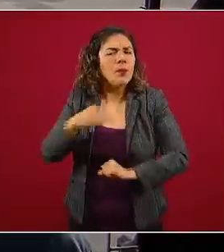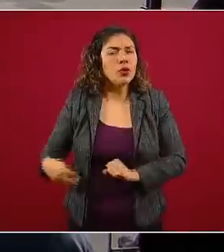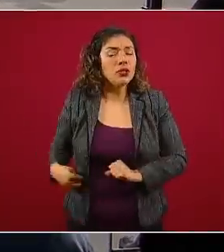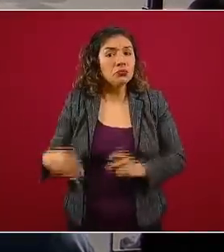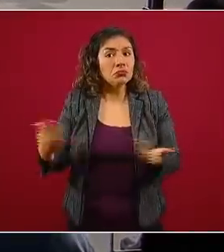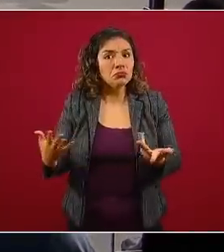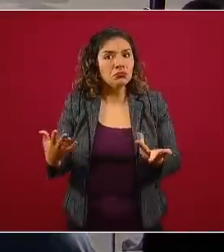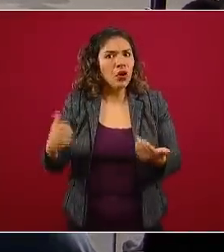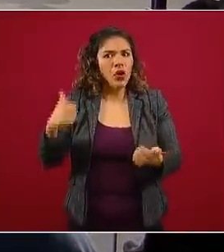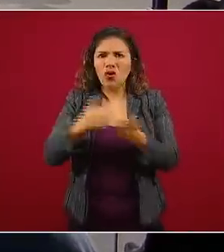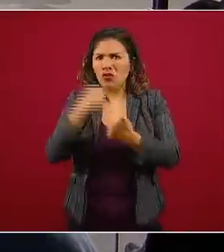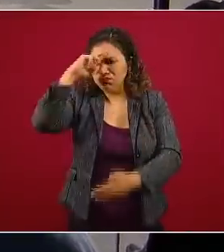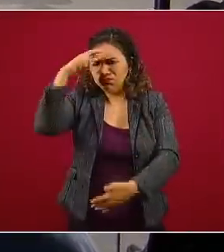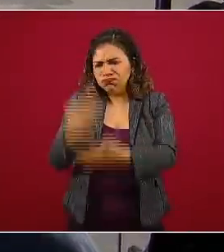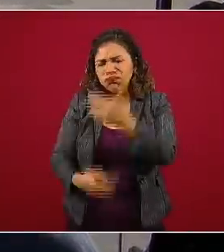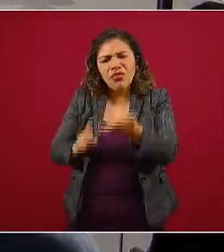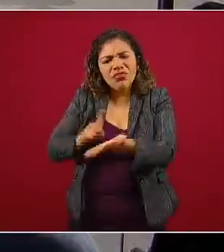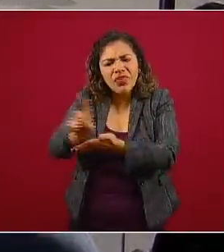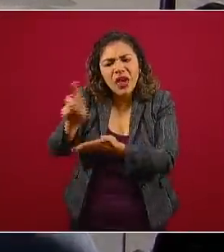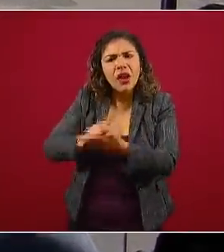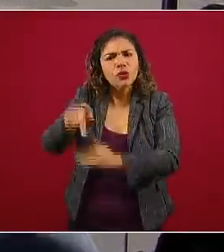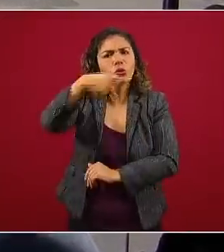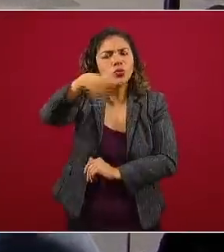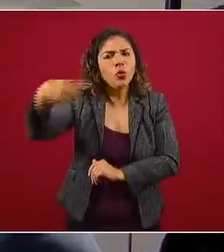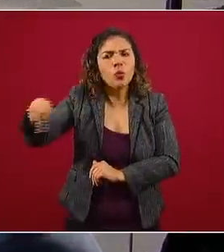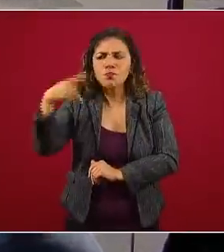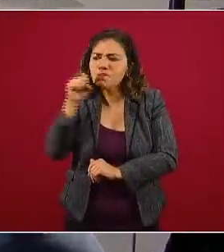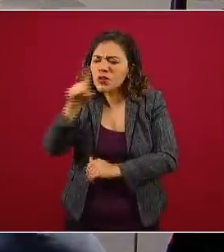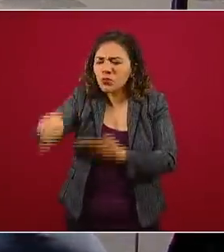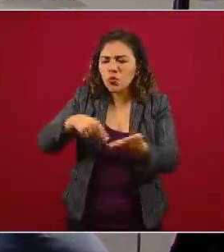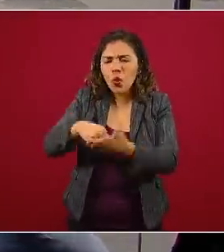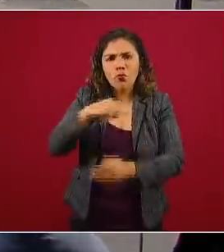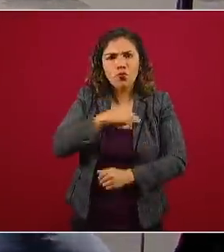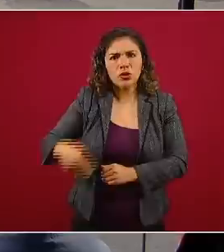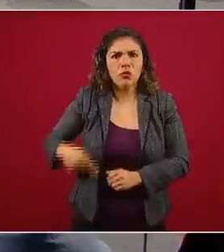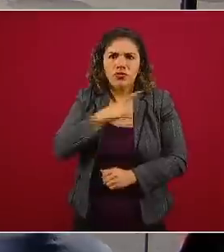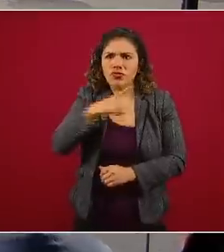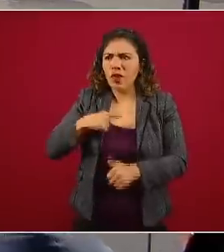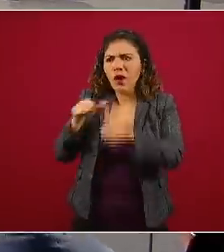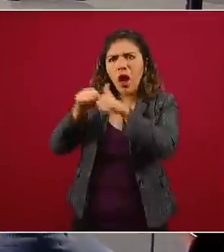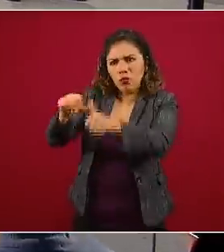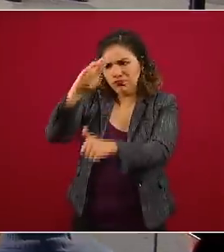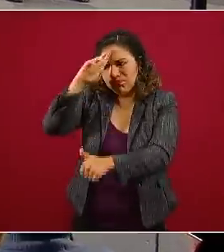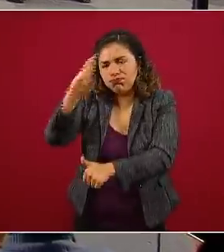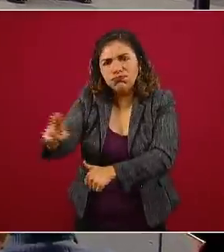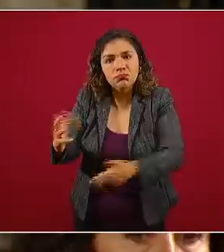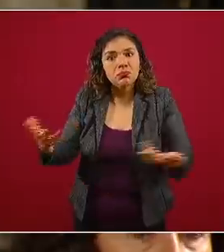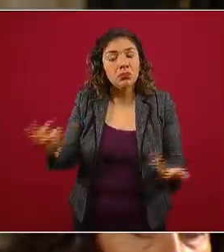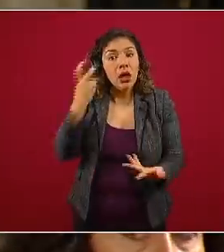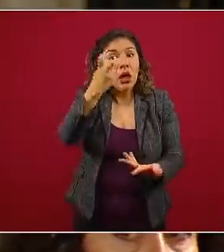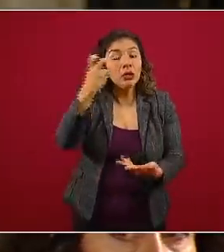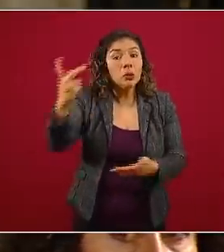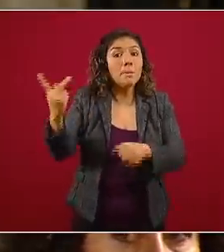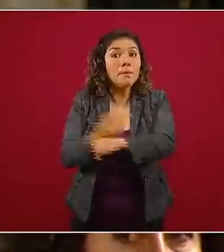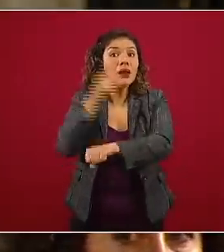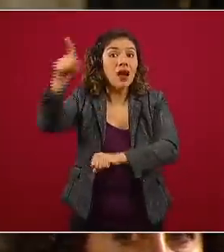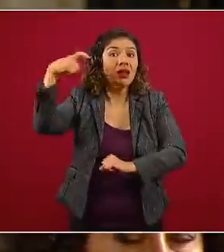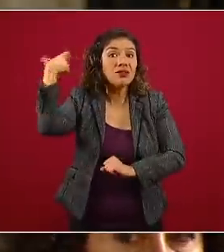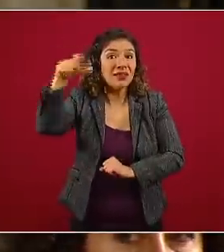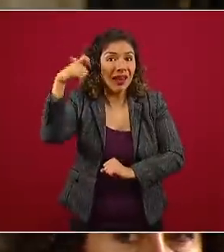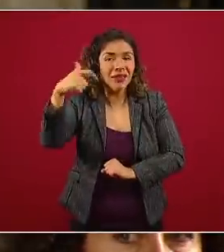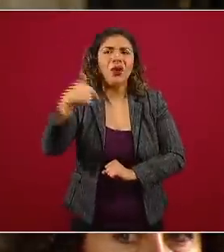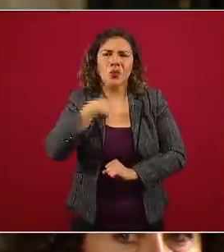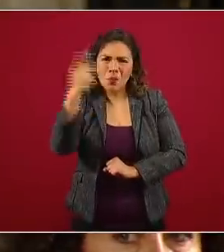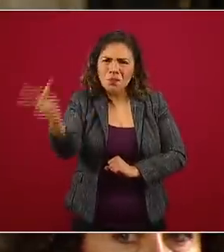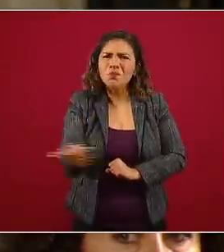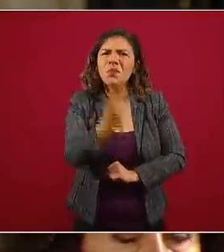violando todos los derechos y garantías del municipio no que debe ser autónomo eso es lo que está ocurriendo en querétaro y aquí la